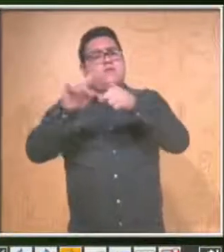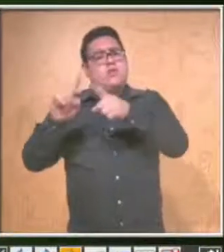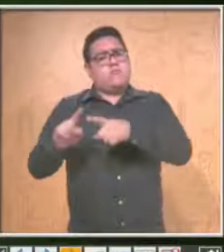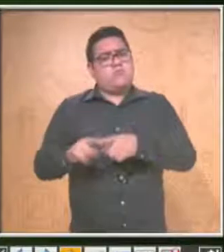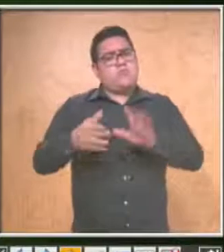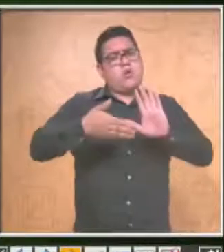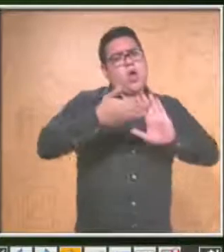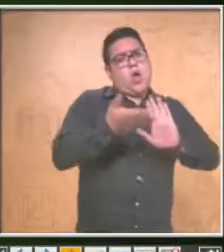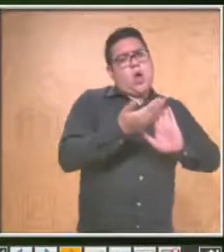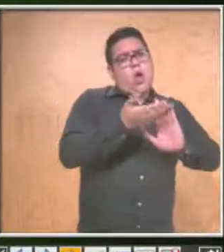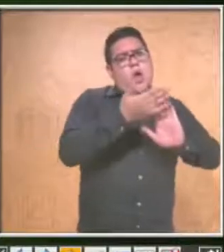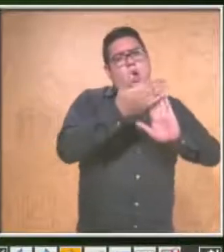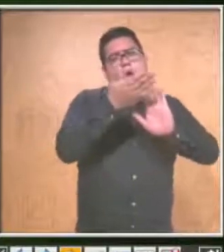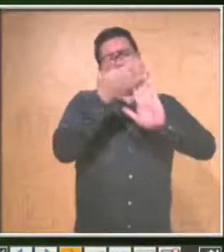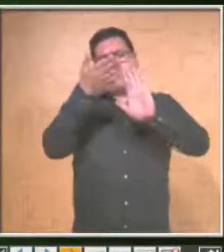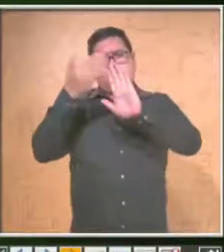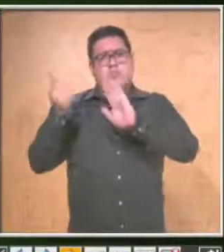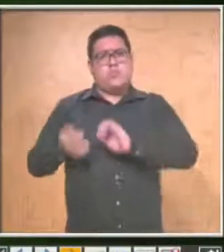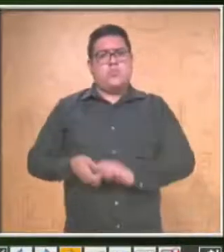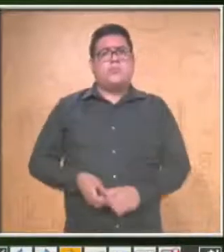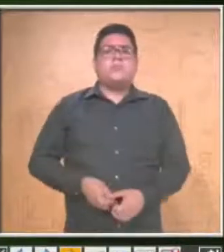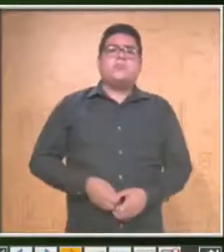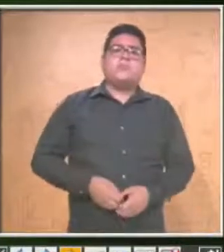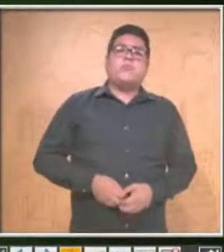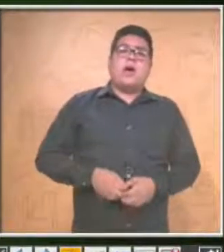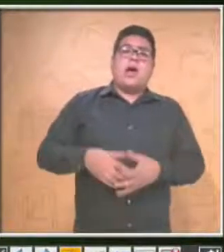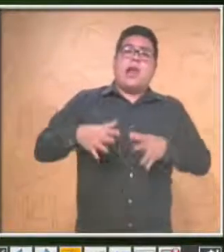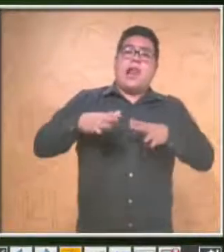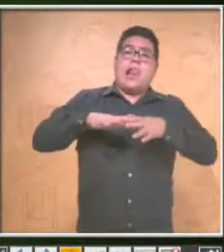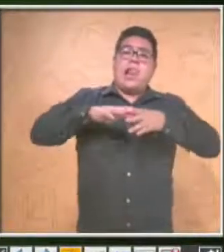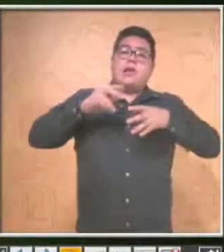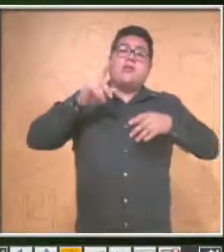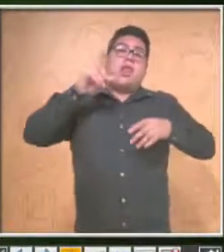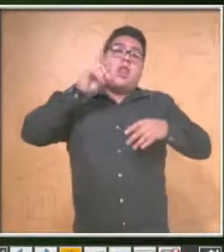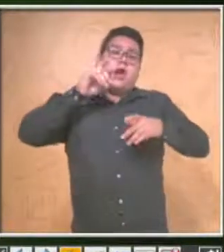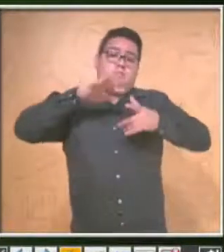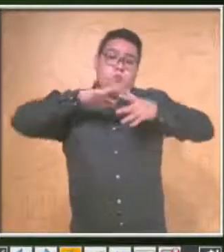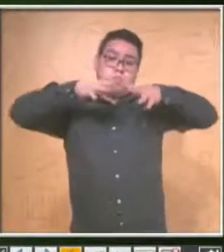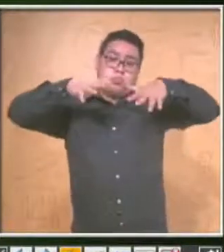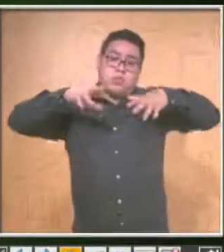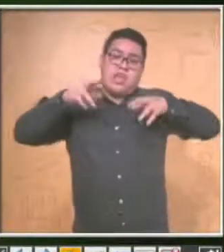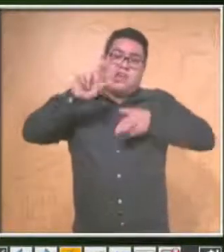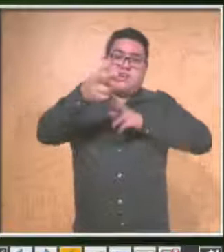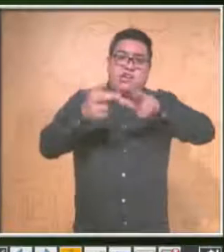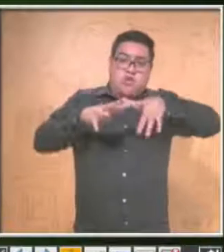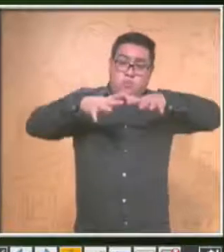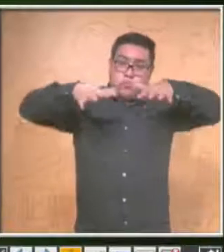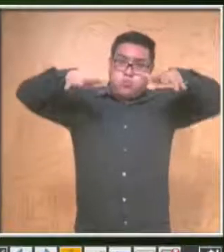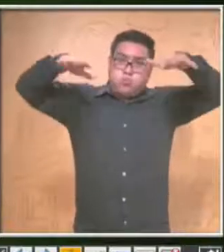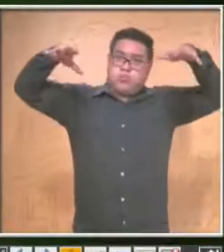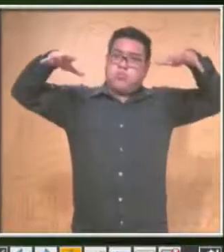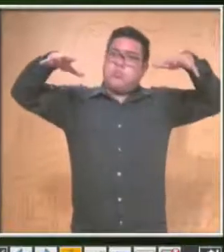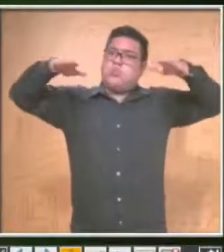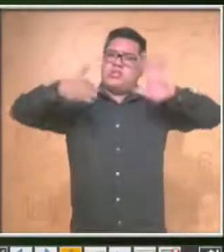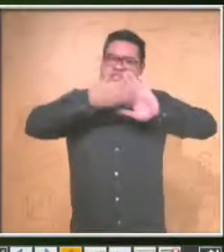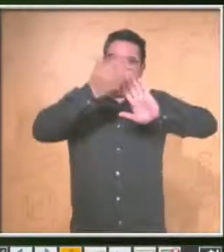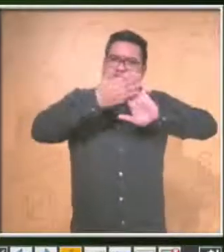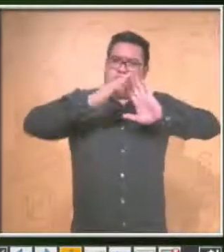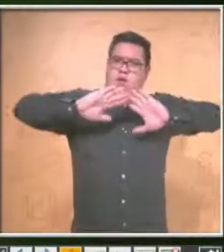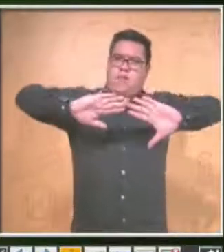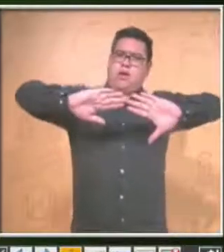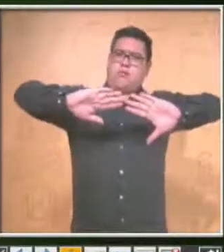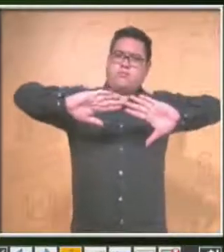como grandes ingenieros que eran para contener las inundaciones del Nilo, se ubicaban en el Valle del Nilo, y su